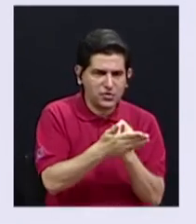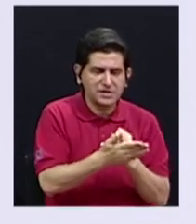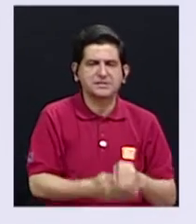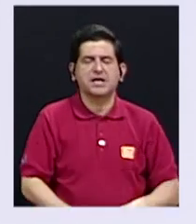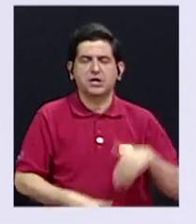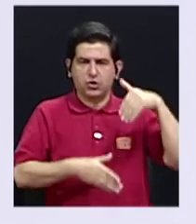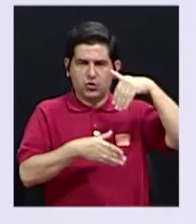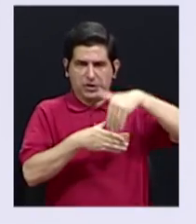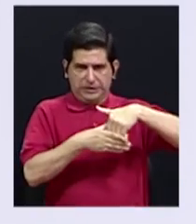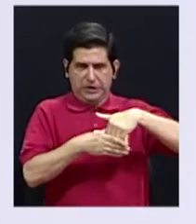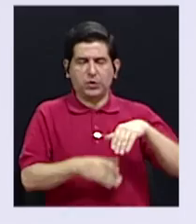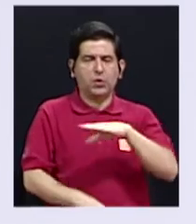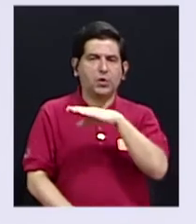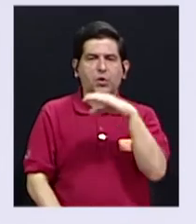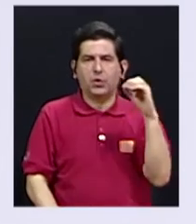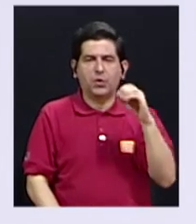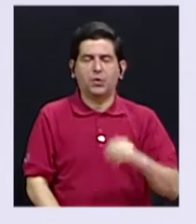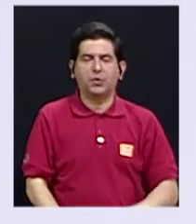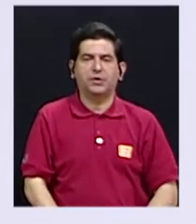interiores